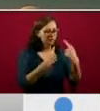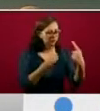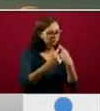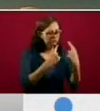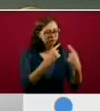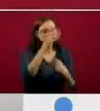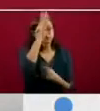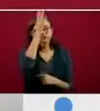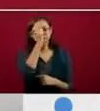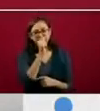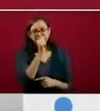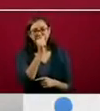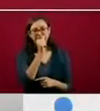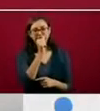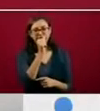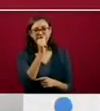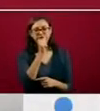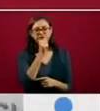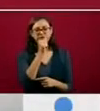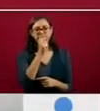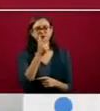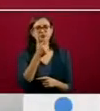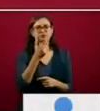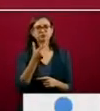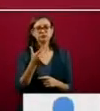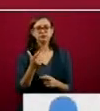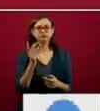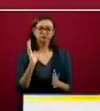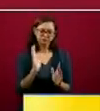adecuada defensa y a presos políticos o de conciencia.